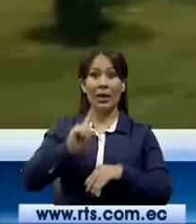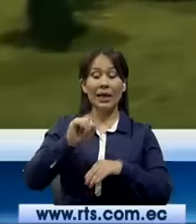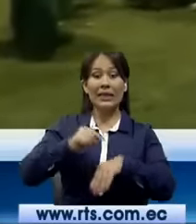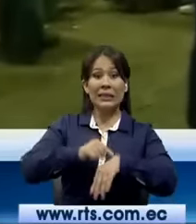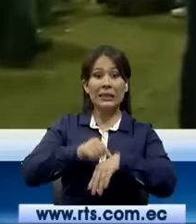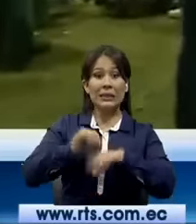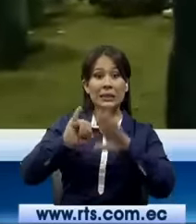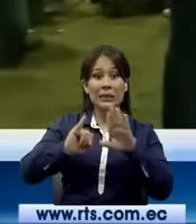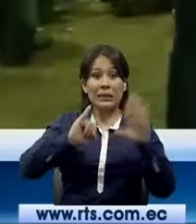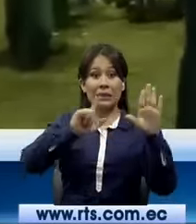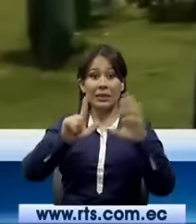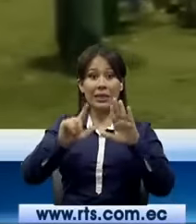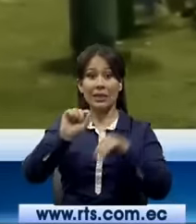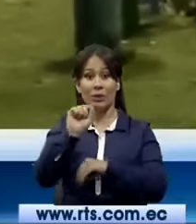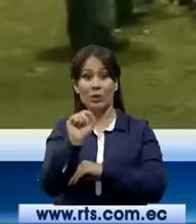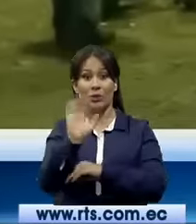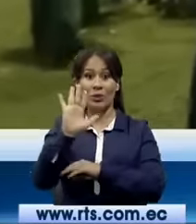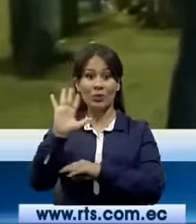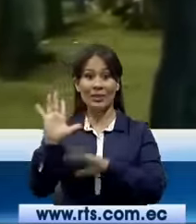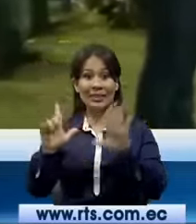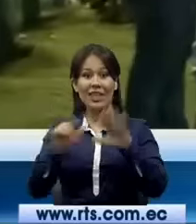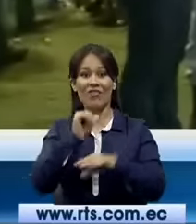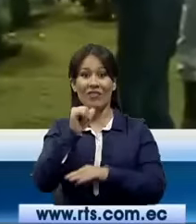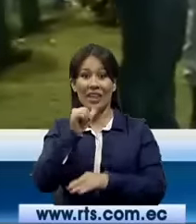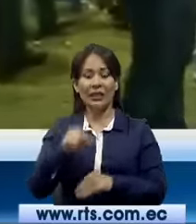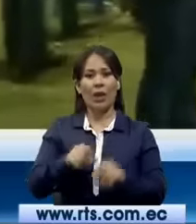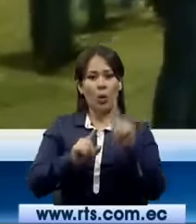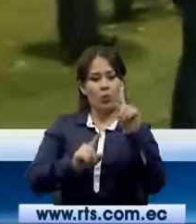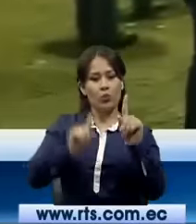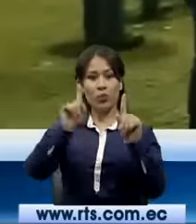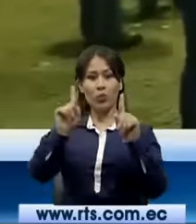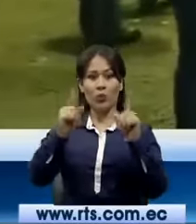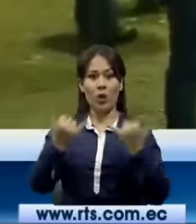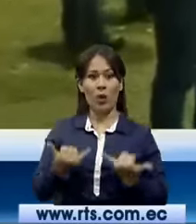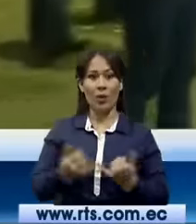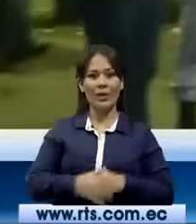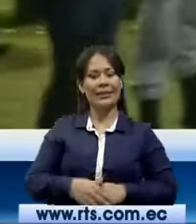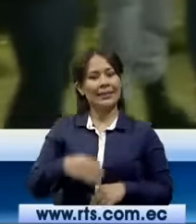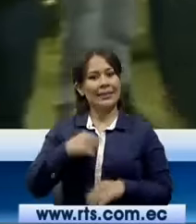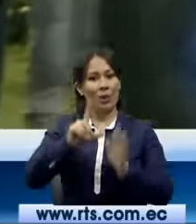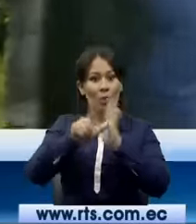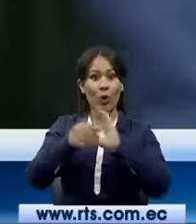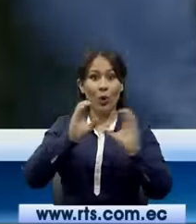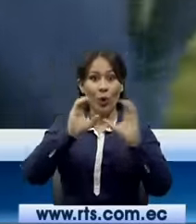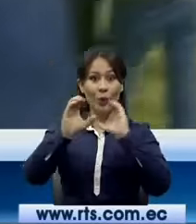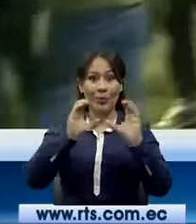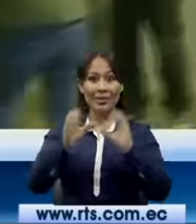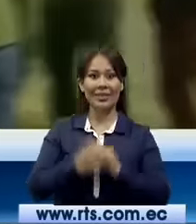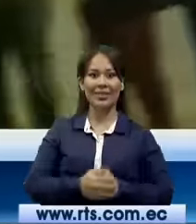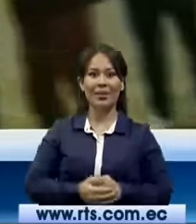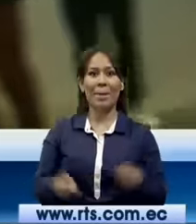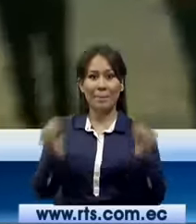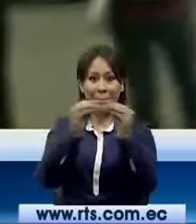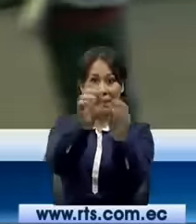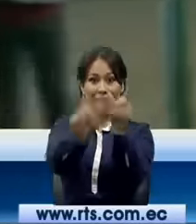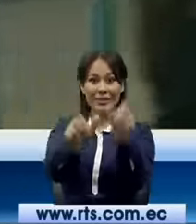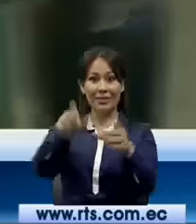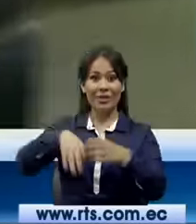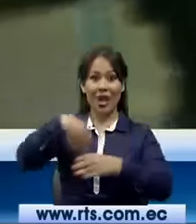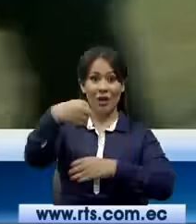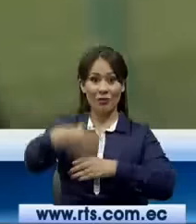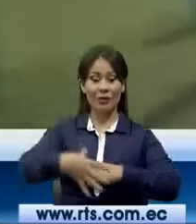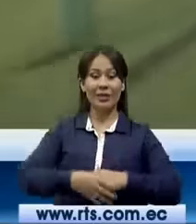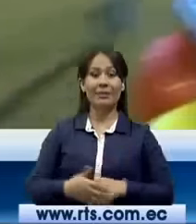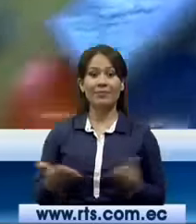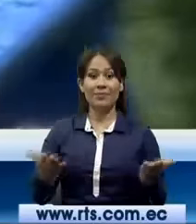67 con 51 minutos. Estamos viendo que todavía estamos empatando, pero bueno, vamos a seguir conversando. Acá vemos más personas que están apostadas aquí en